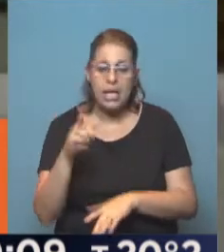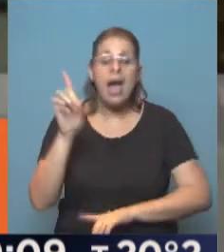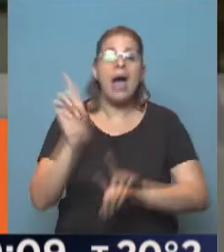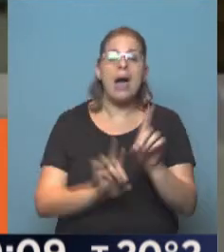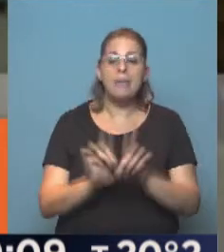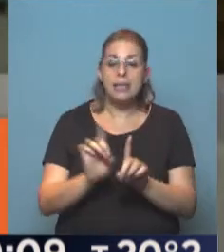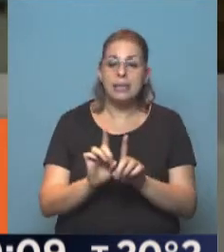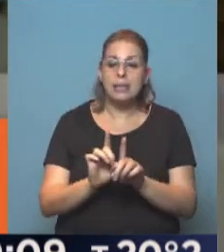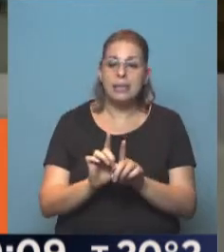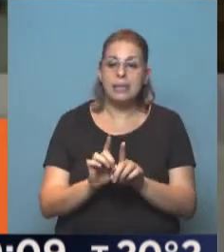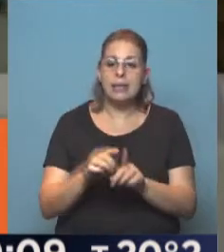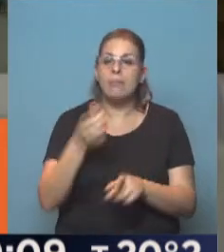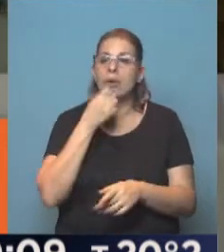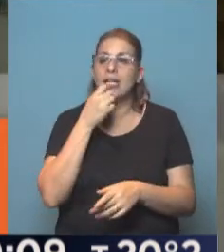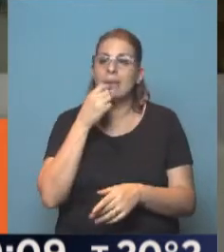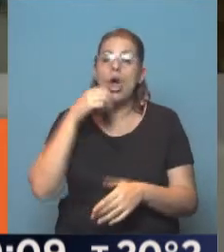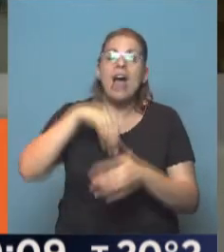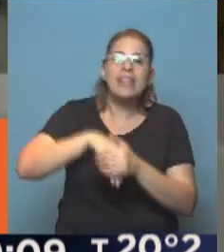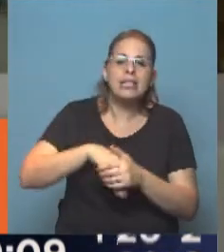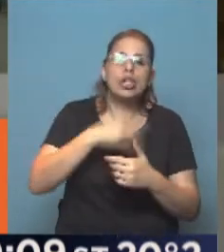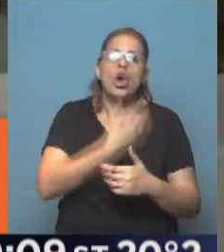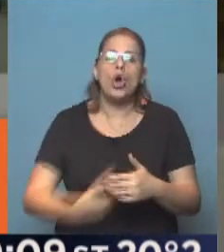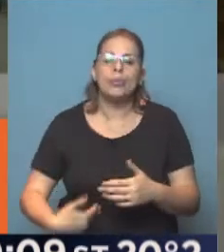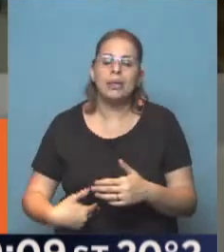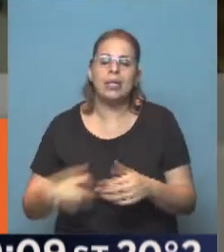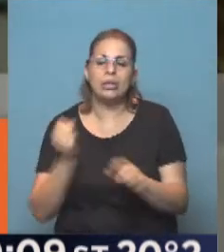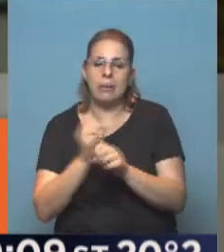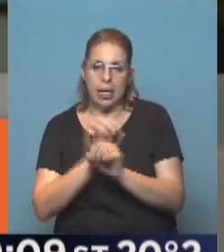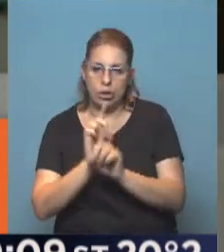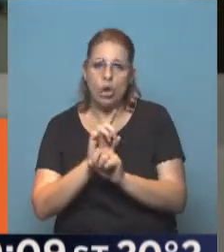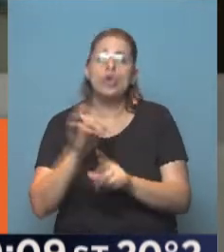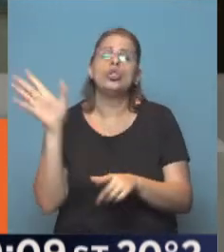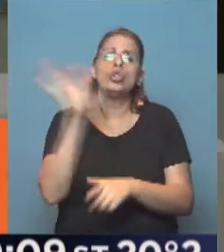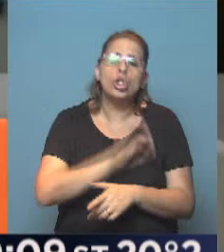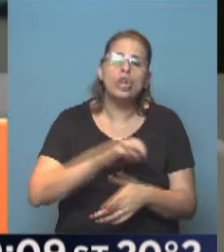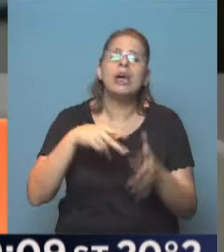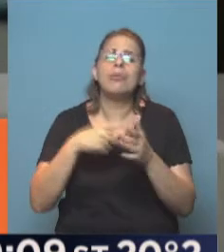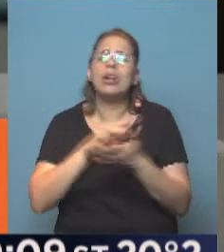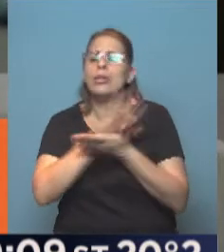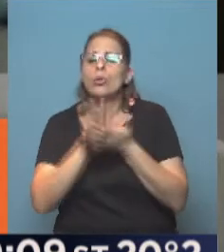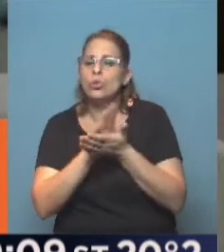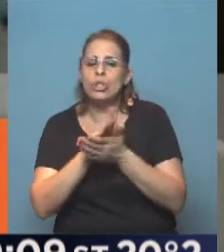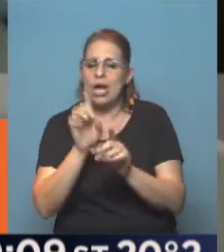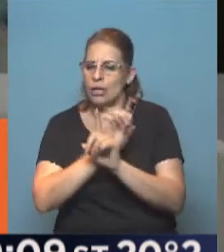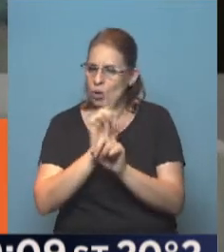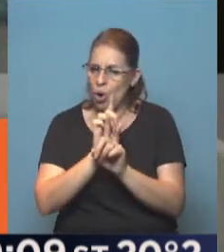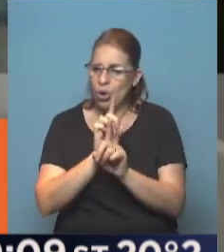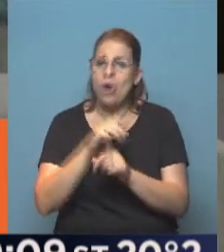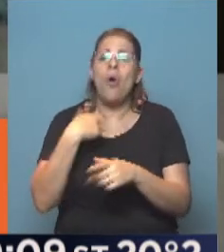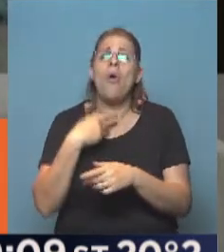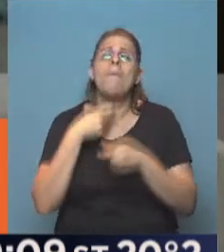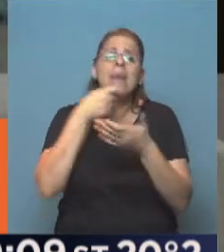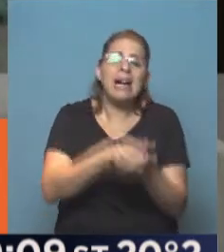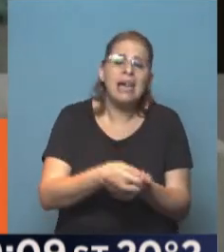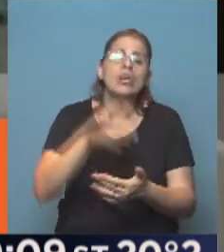veces no estar en la gestión del gobierno, no estar resolviendo cada día los problemas de los argentinos, no estar teniendo que pagar sueldos,